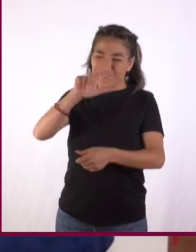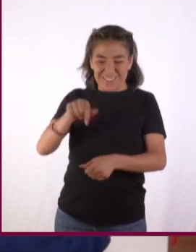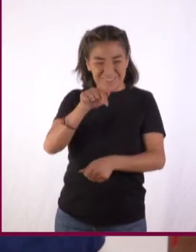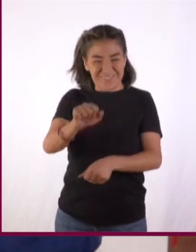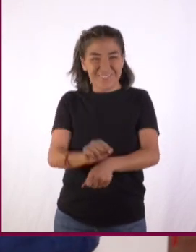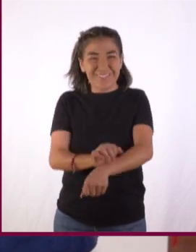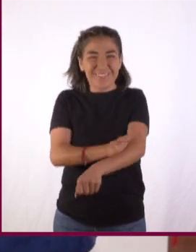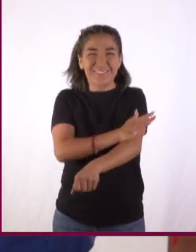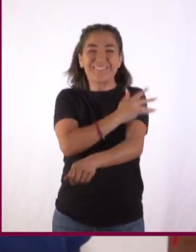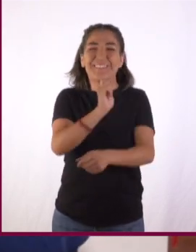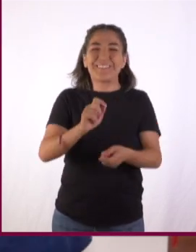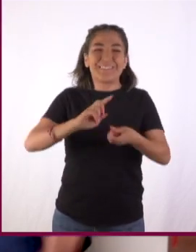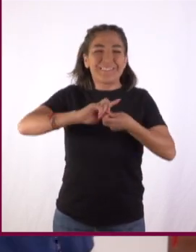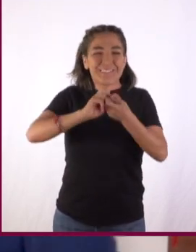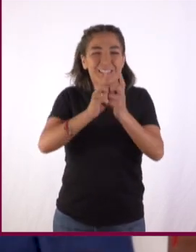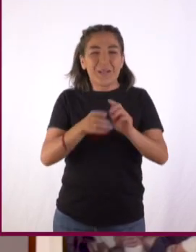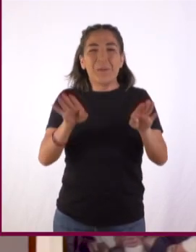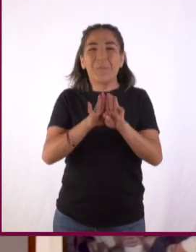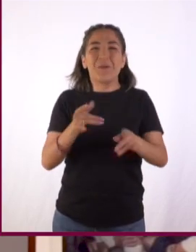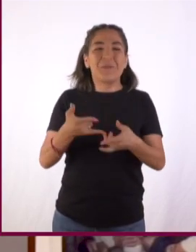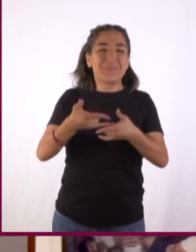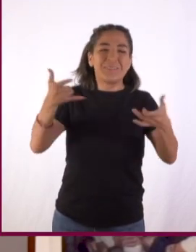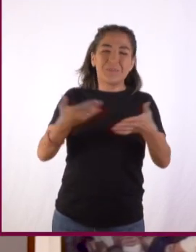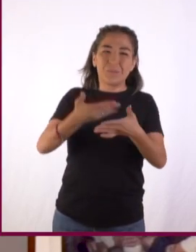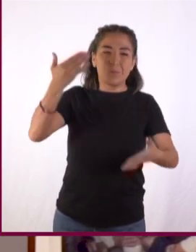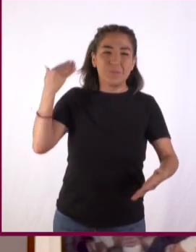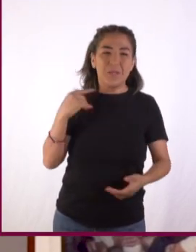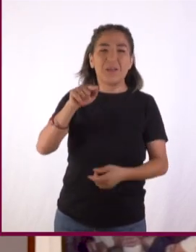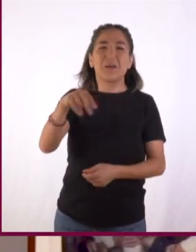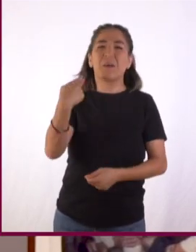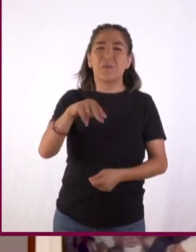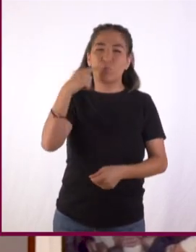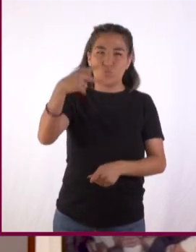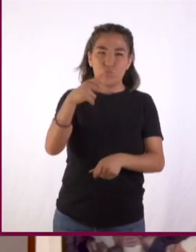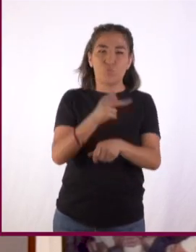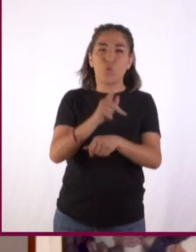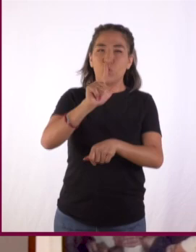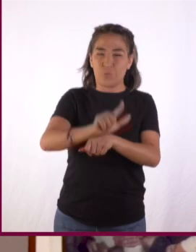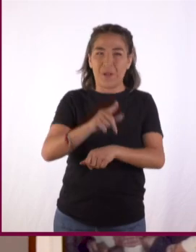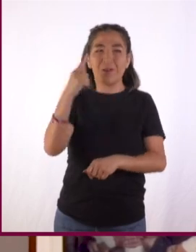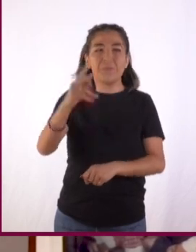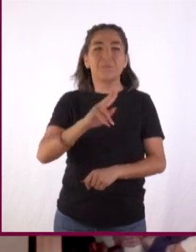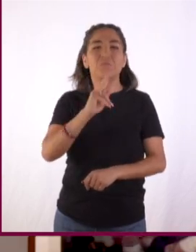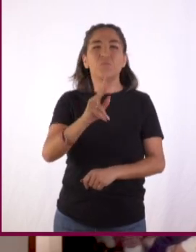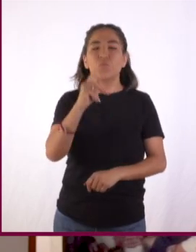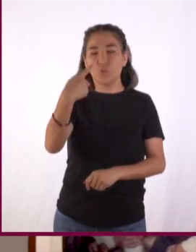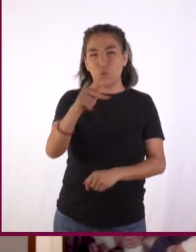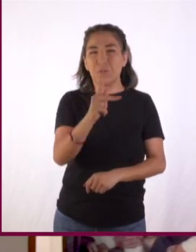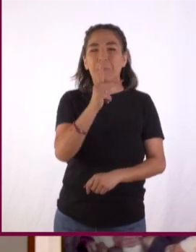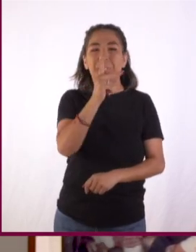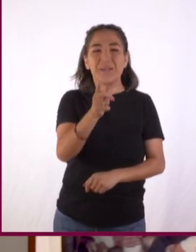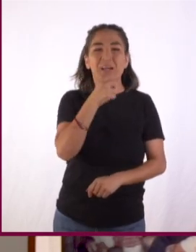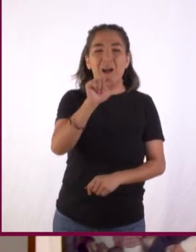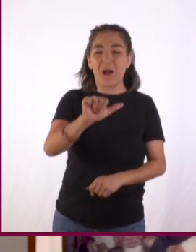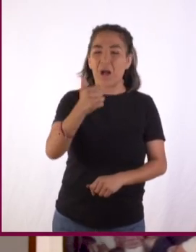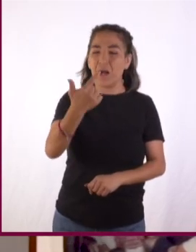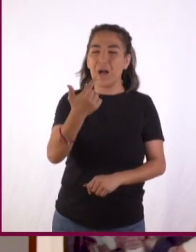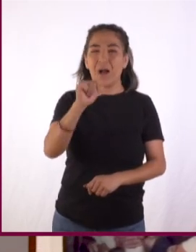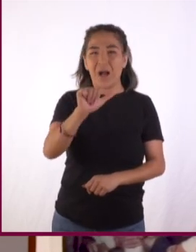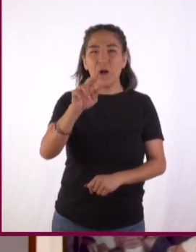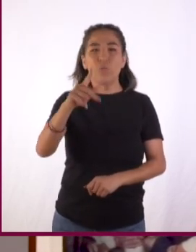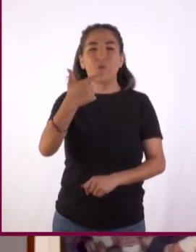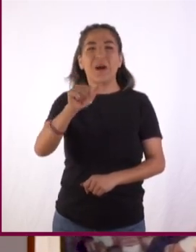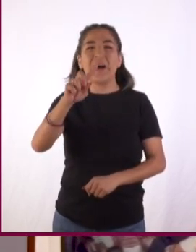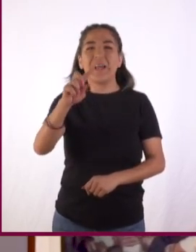de añorar eso que ya no es o ya no está. Bueno, en portugués llaman a eso saudade, aunque no es exactamente eso que mencionas. Son de